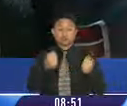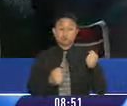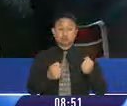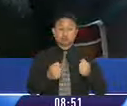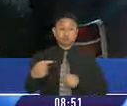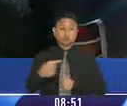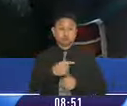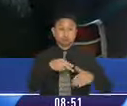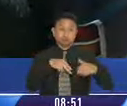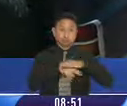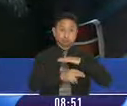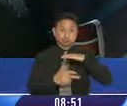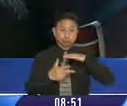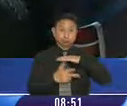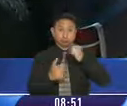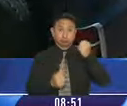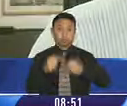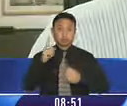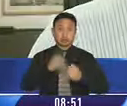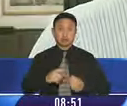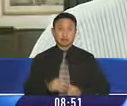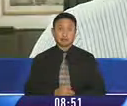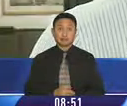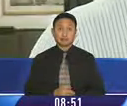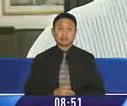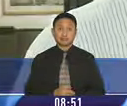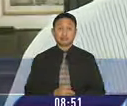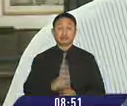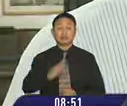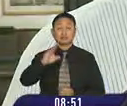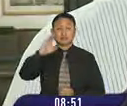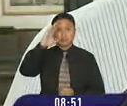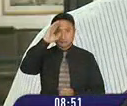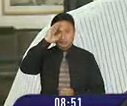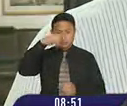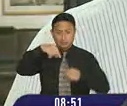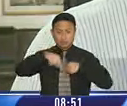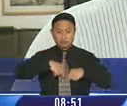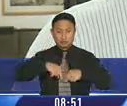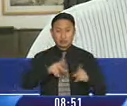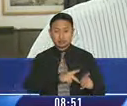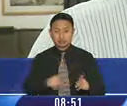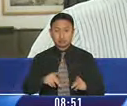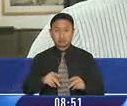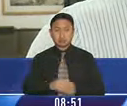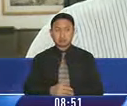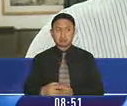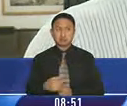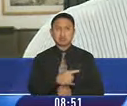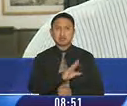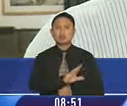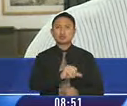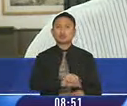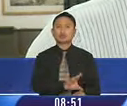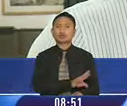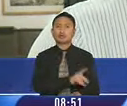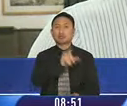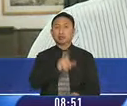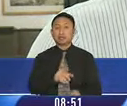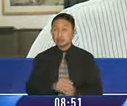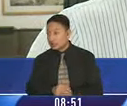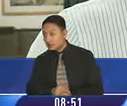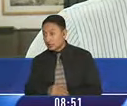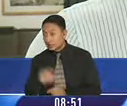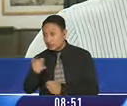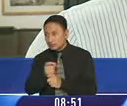en los patios de retención vehicular en Quito. Los agentes metropolitanos no tienen plan de carrera, están acostumbrados a perseguir a la gente viendo el número